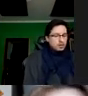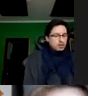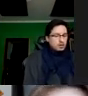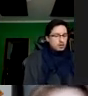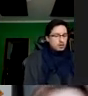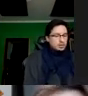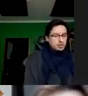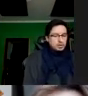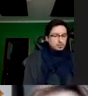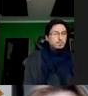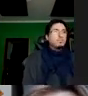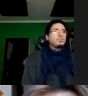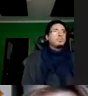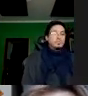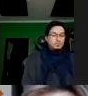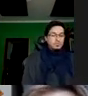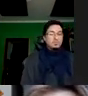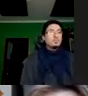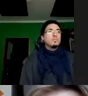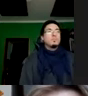de elevación?